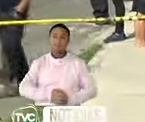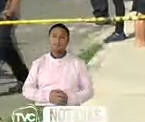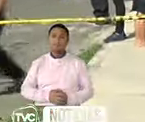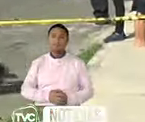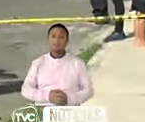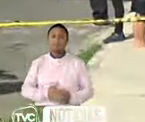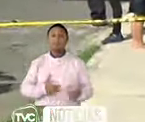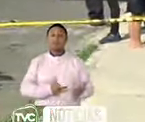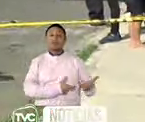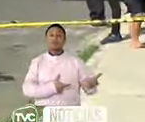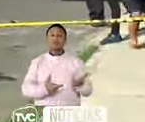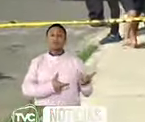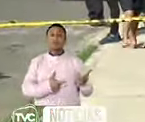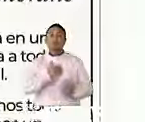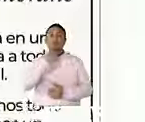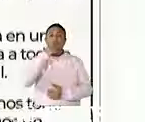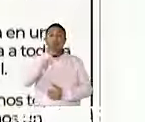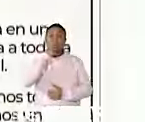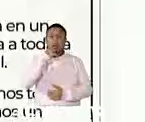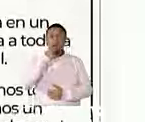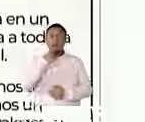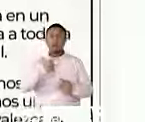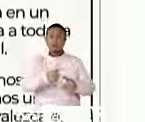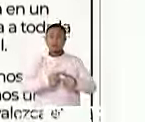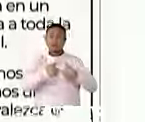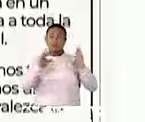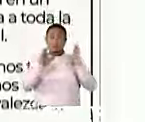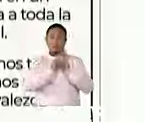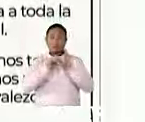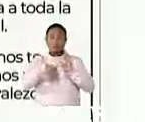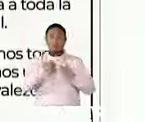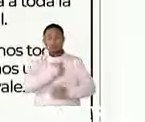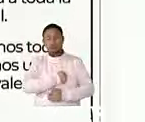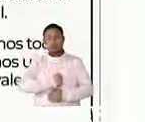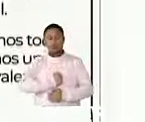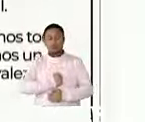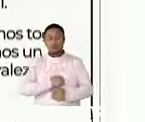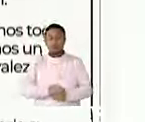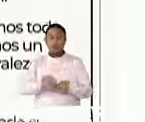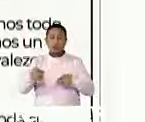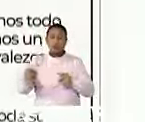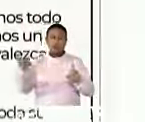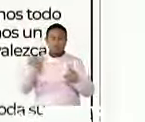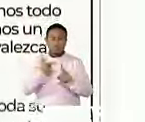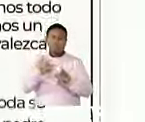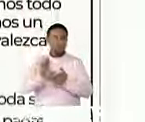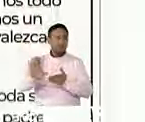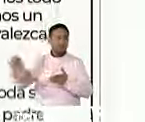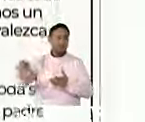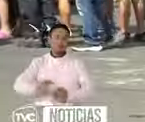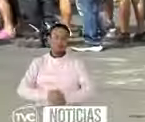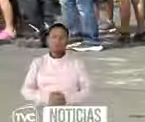de Manta en sus redes sociales lamentó lo ocurrido y como institución rechazó todo acto de violencia. Con cámaras de Eduardo.